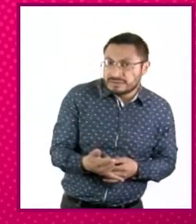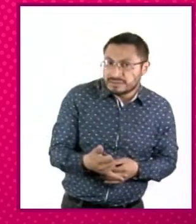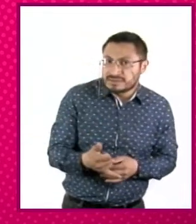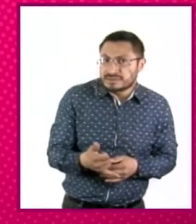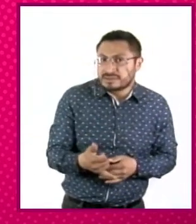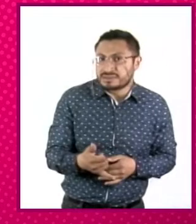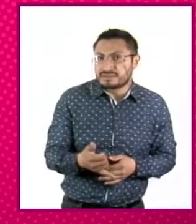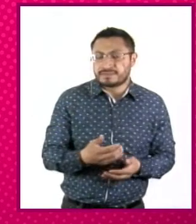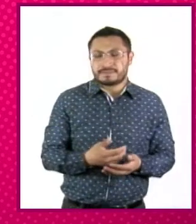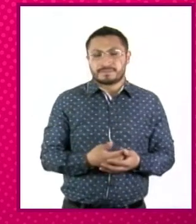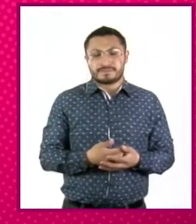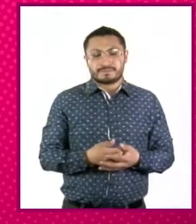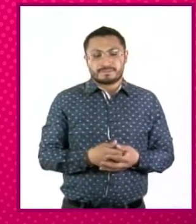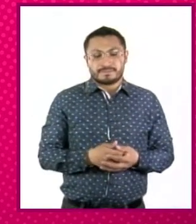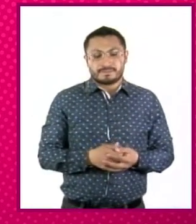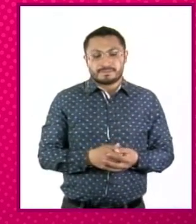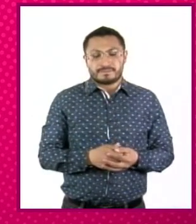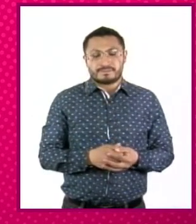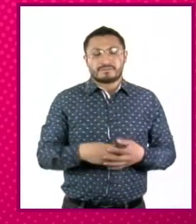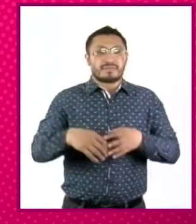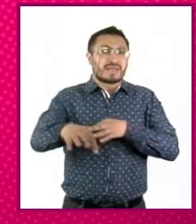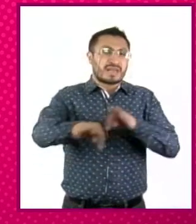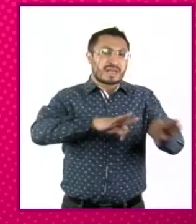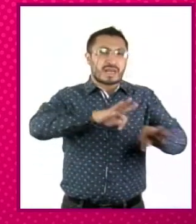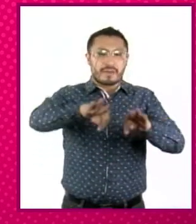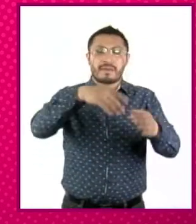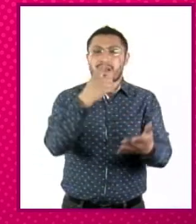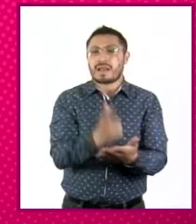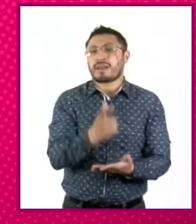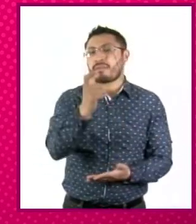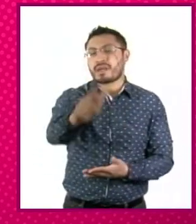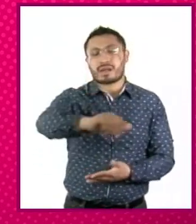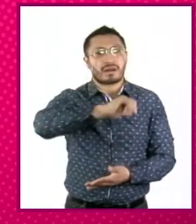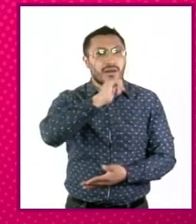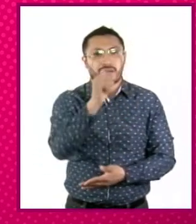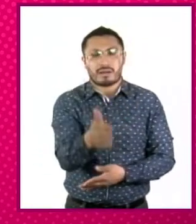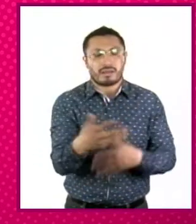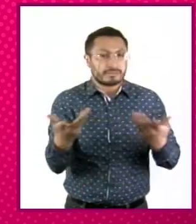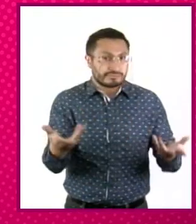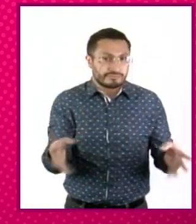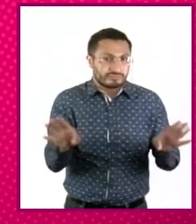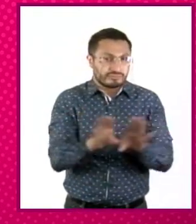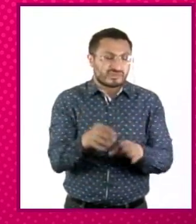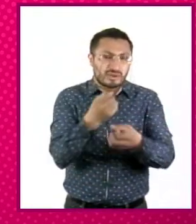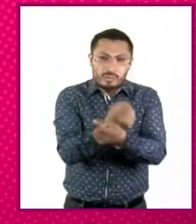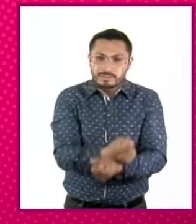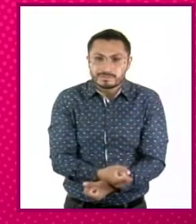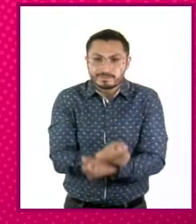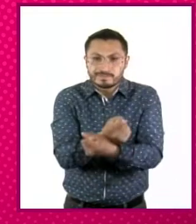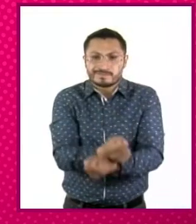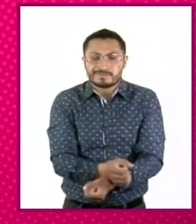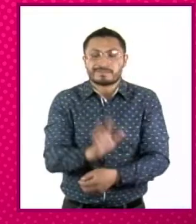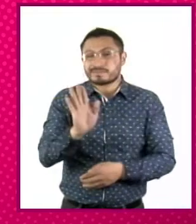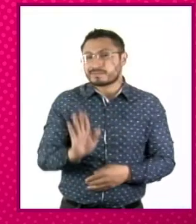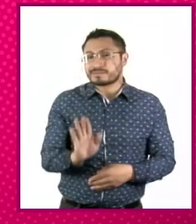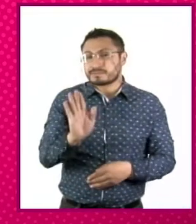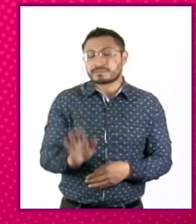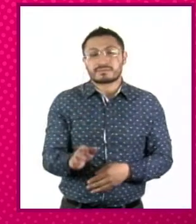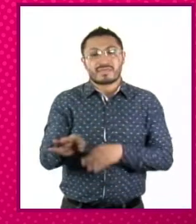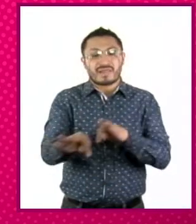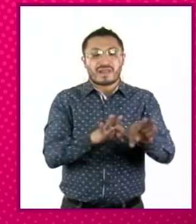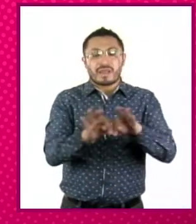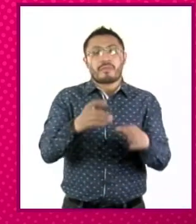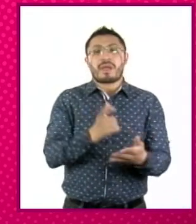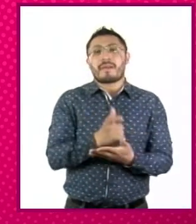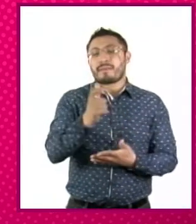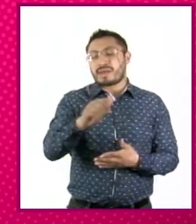reducidas a trabajar sin pago, casi esclavas. Trabajan sin pago